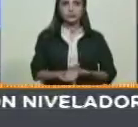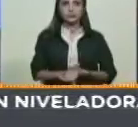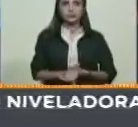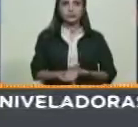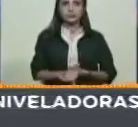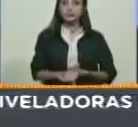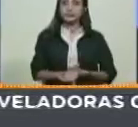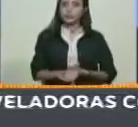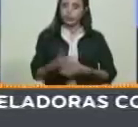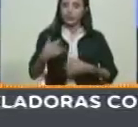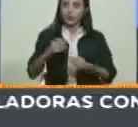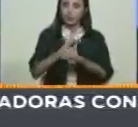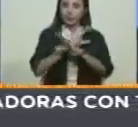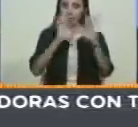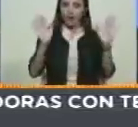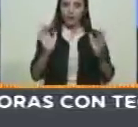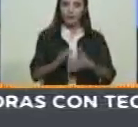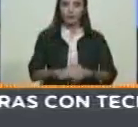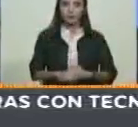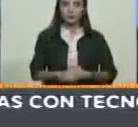estamos claro